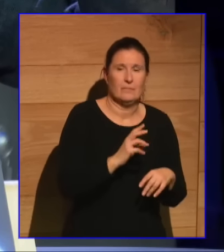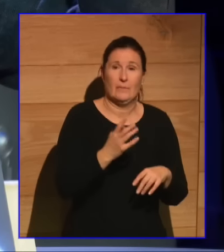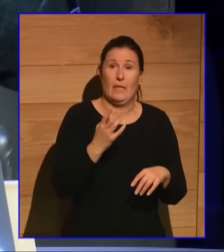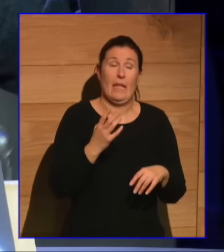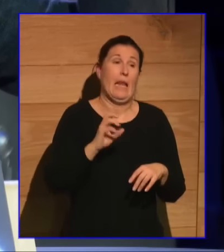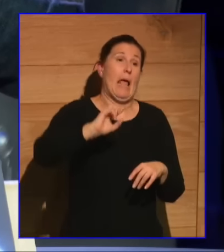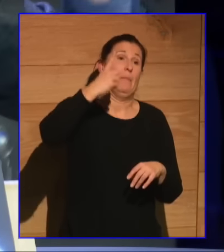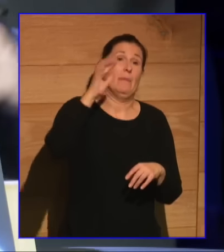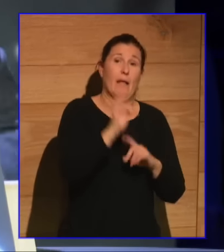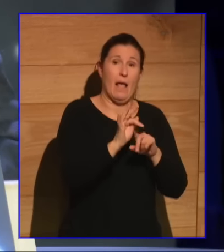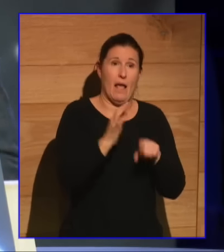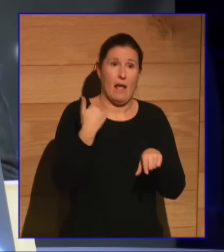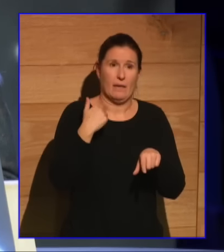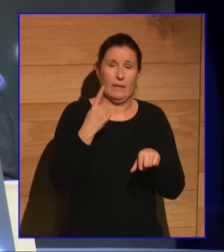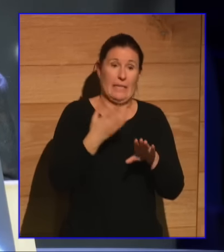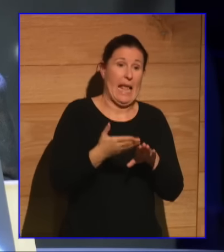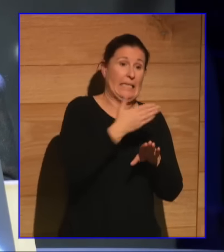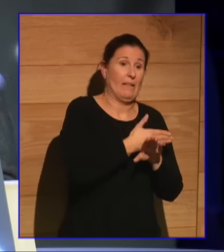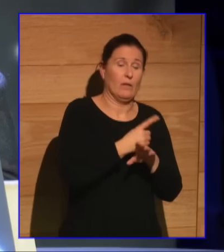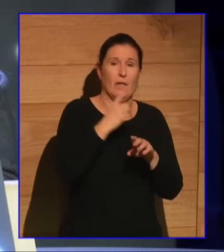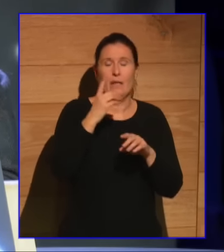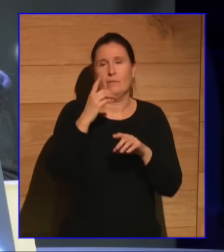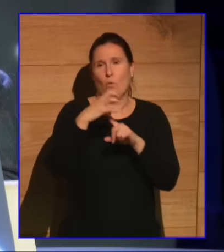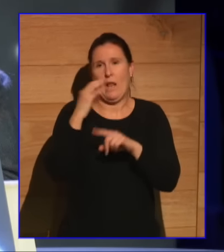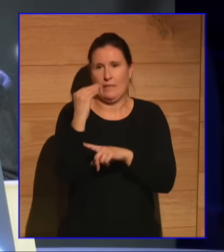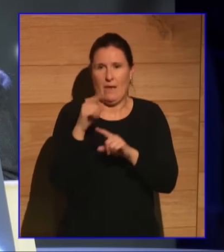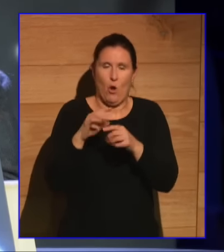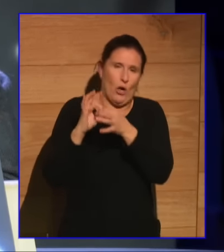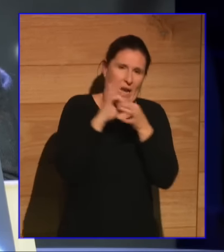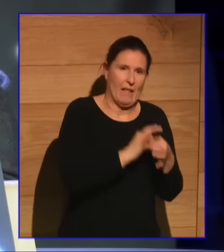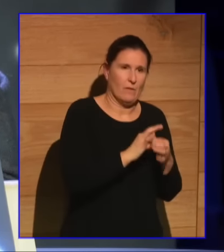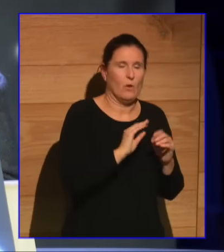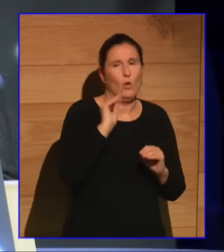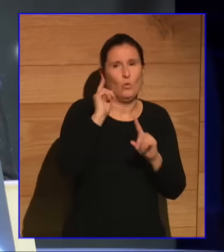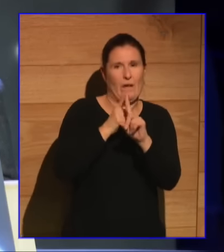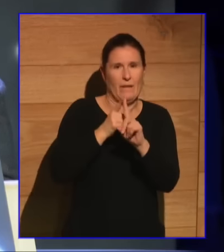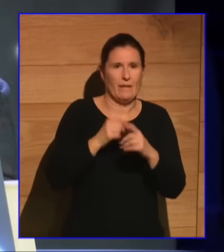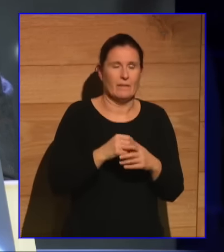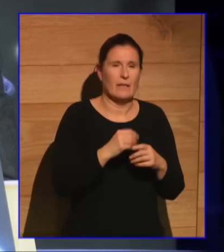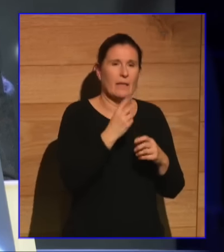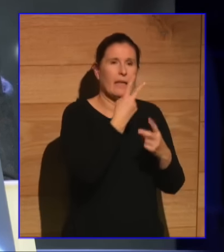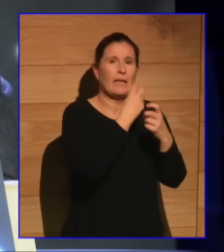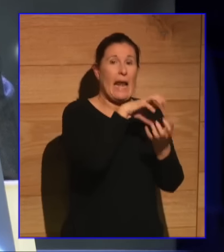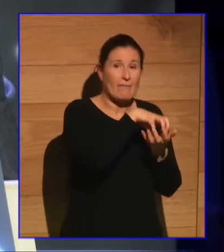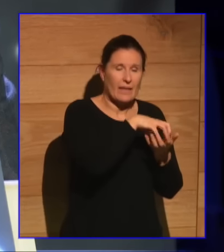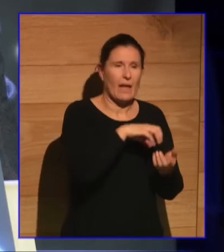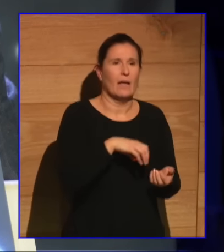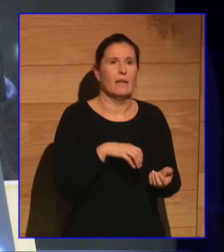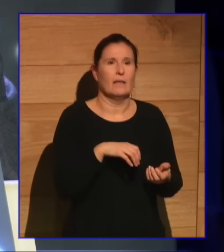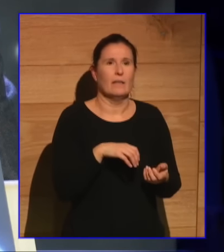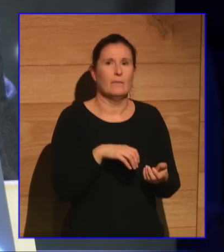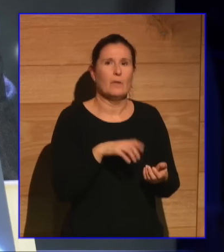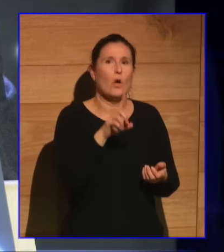Jurassic Park es la puerta de Isla Calavera, por lo menos es su referencia inmediata, sino la propia